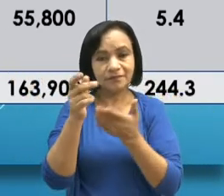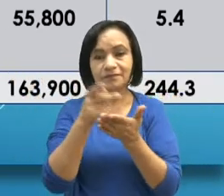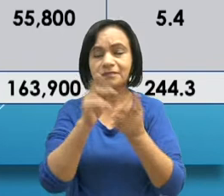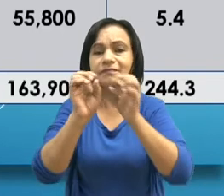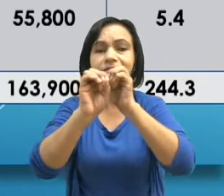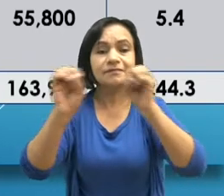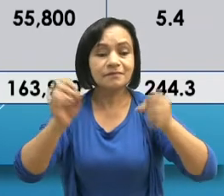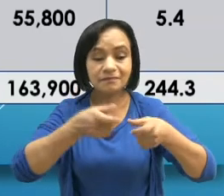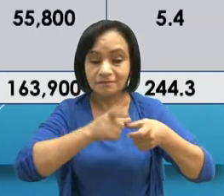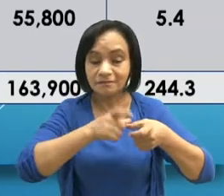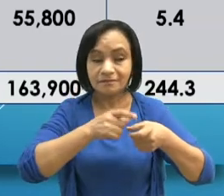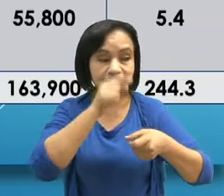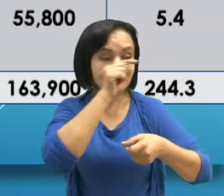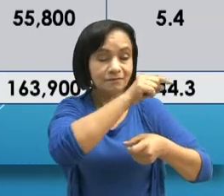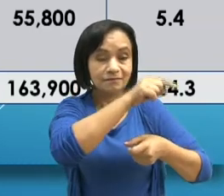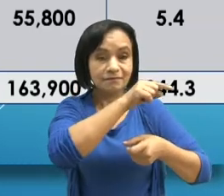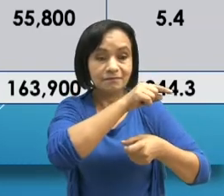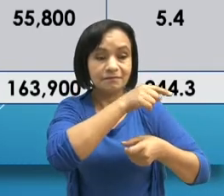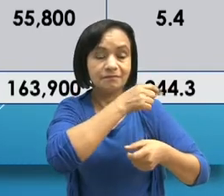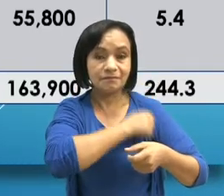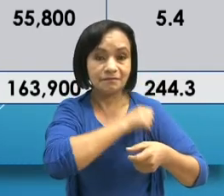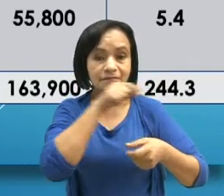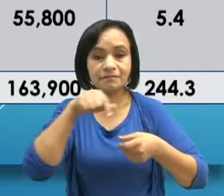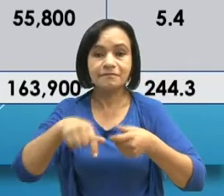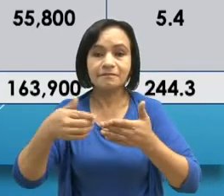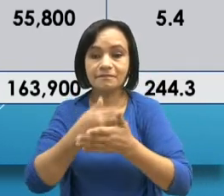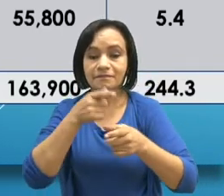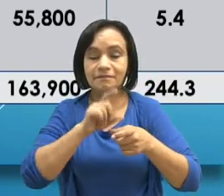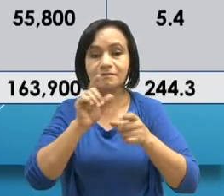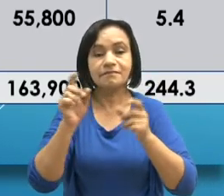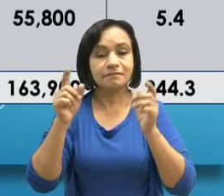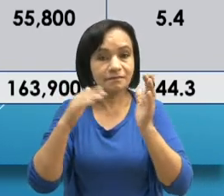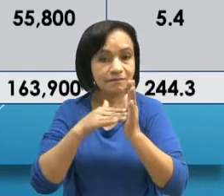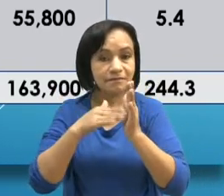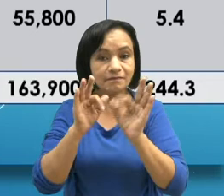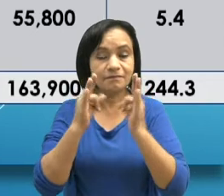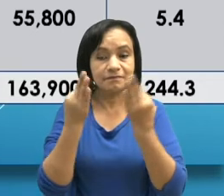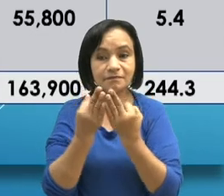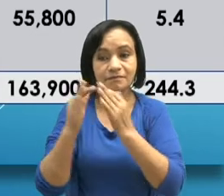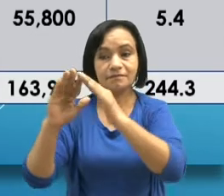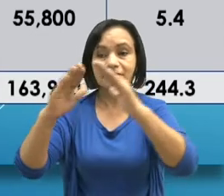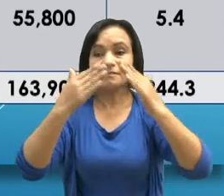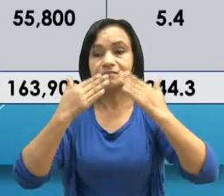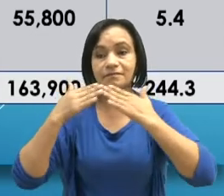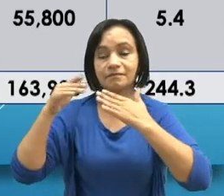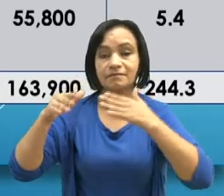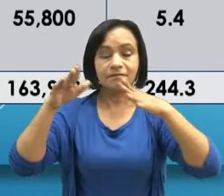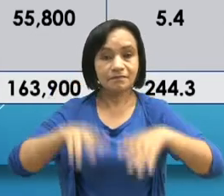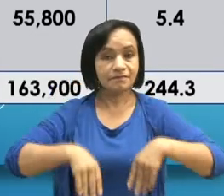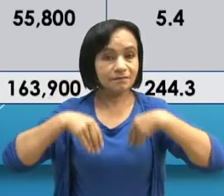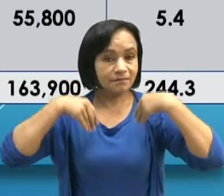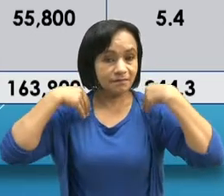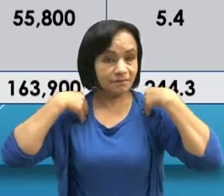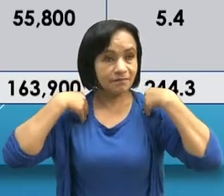tenían alcantarillado sanitario, ya se les dotó de alcantarillado sanitario, más de 1.000 familias ahí en el barrio La Primavera. En Juigalpa,